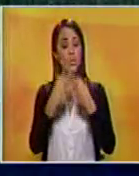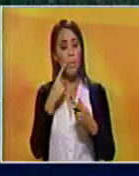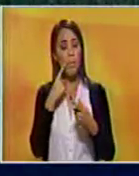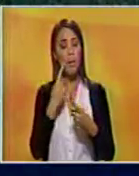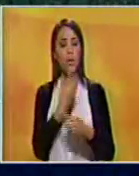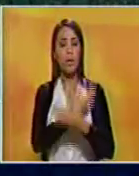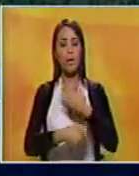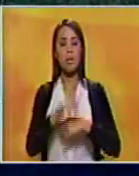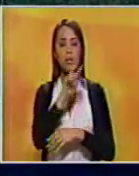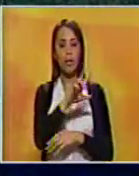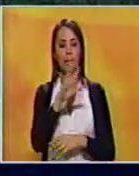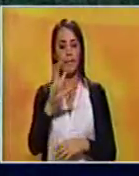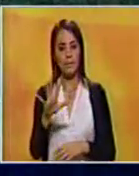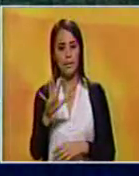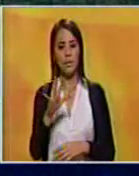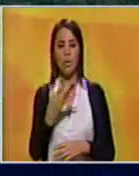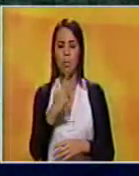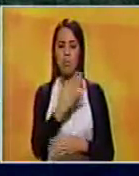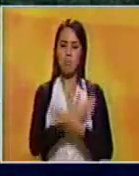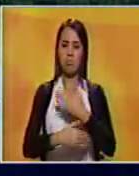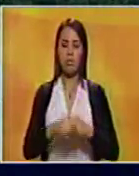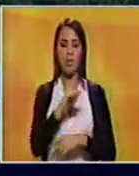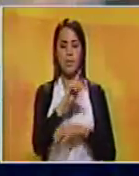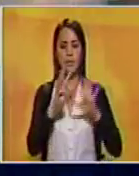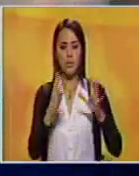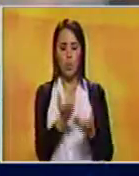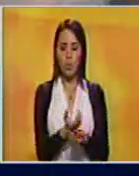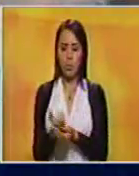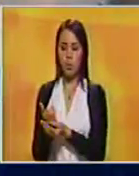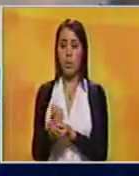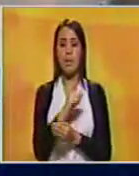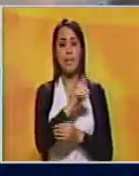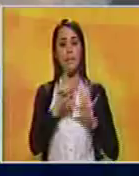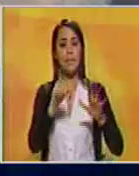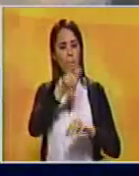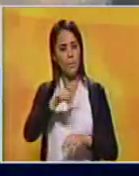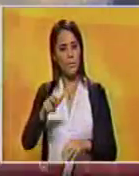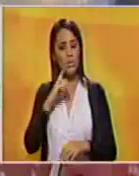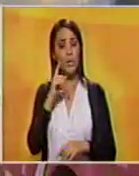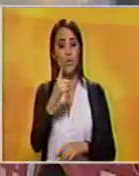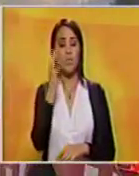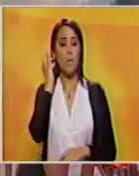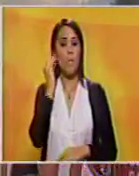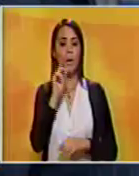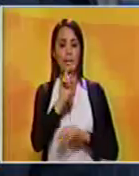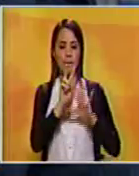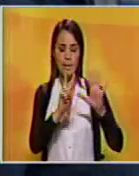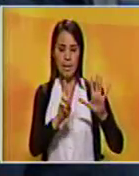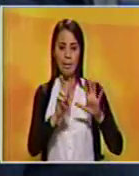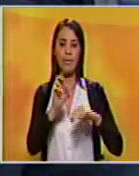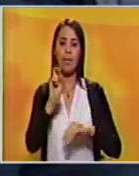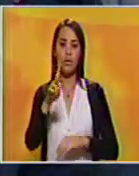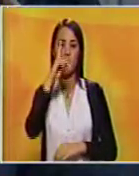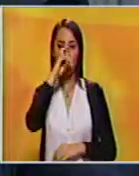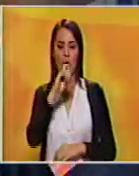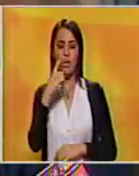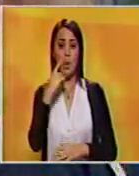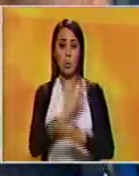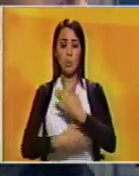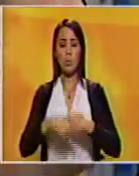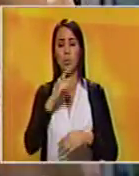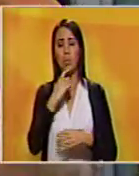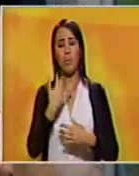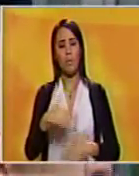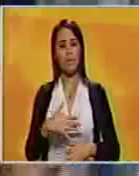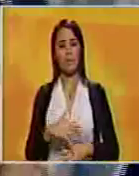de 35 leves, entre ellos 19 bomberos y 16 civiles, y una mujer de 72 años que tiene quemaduras graves.